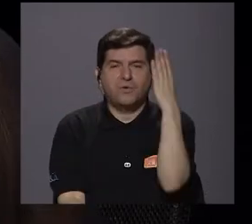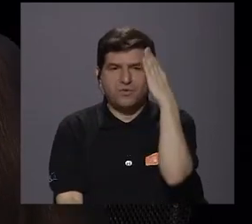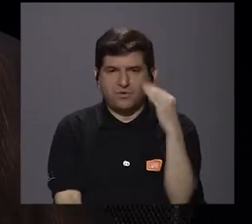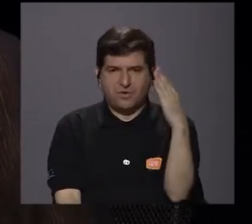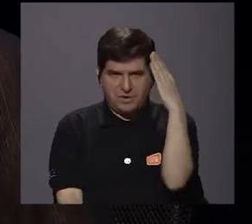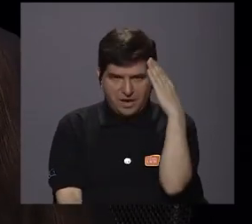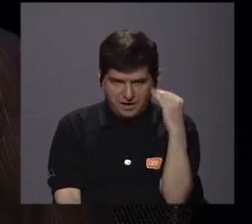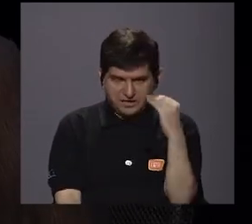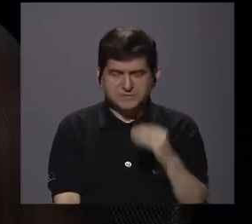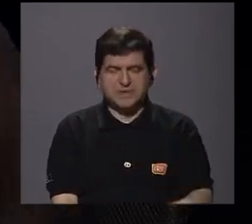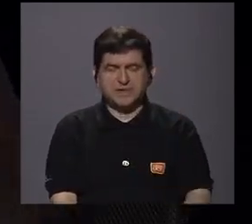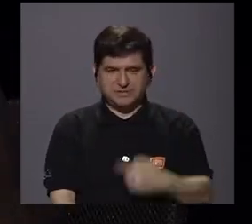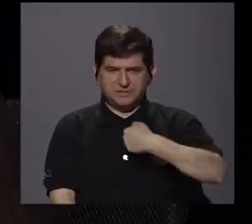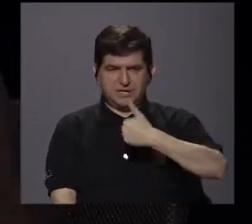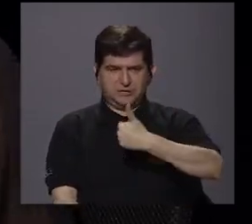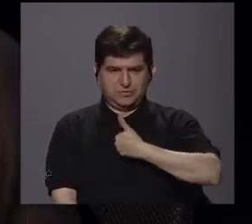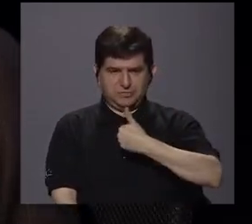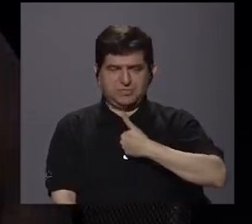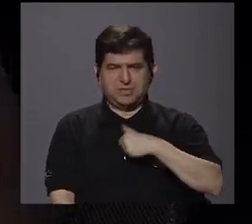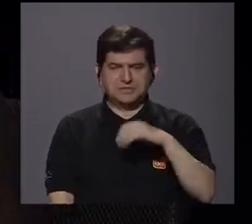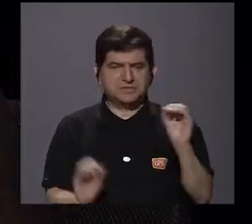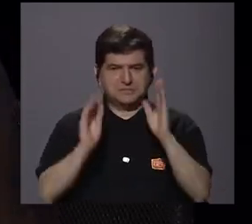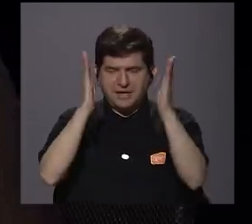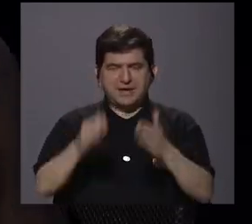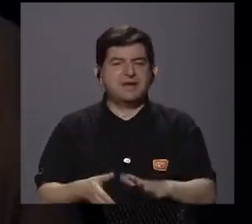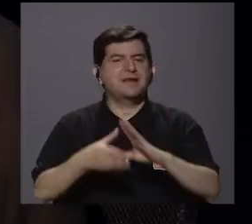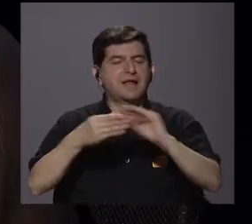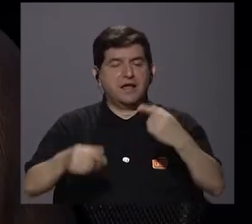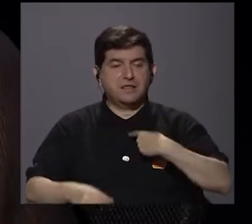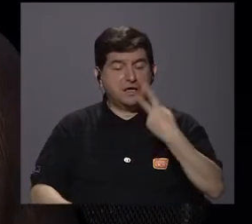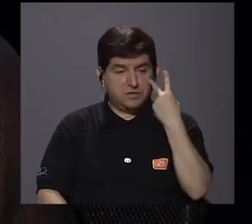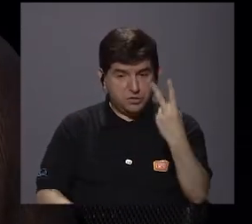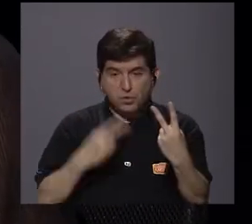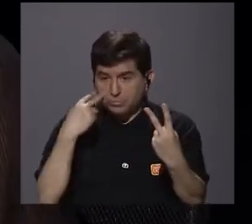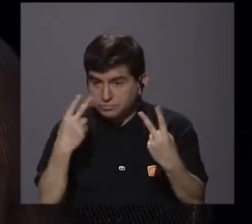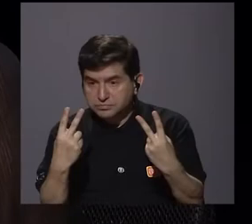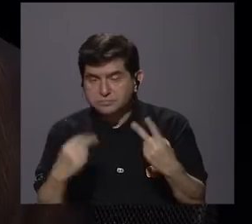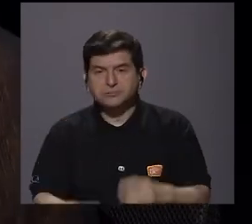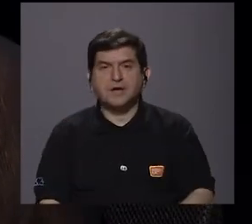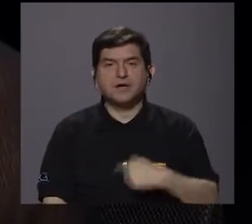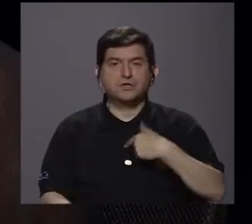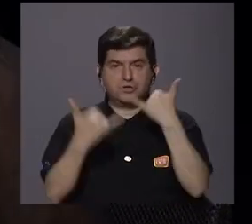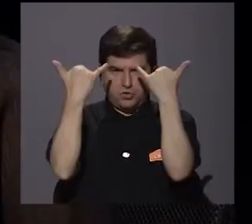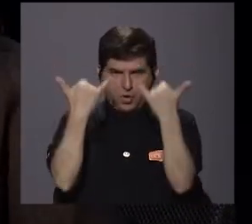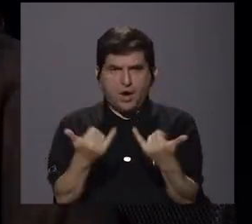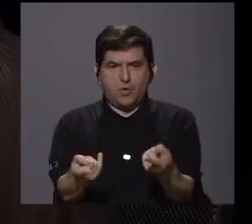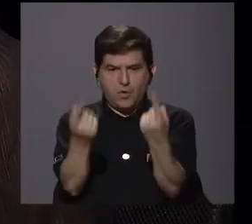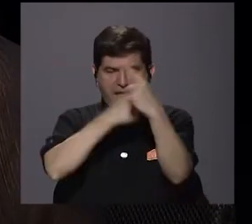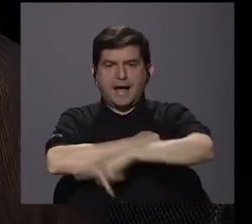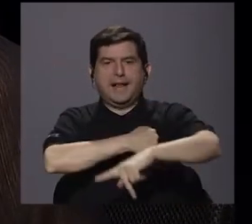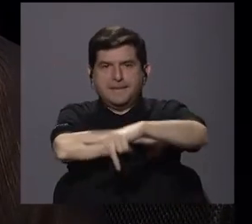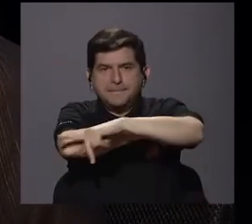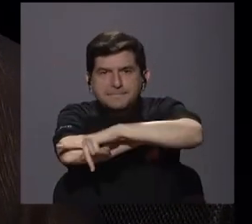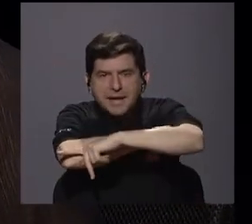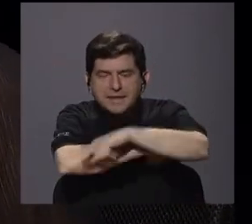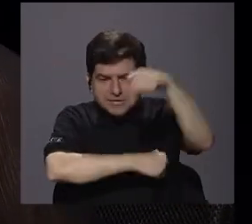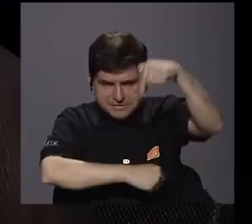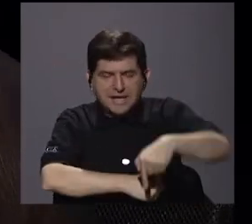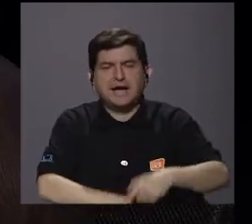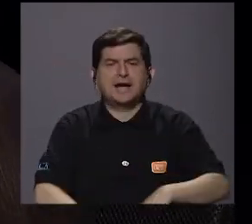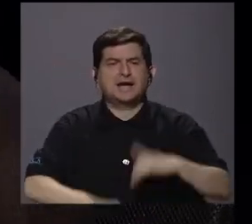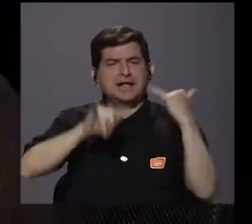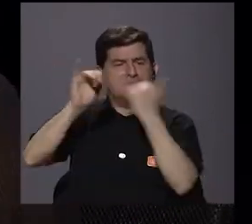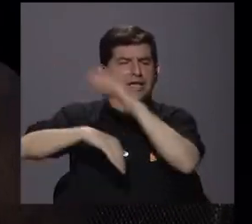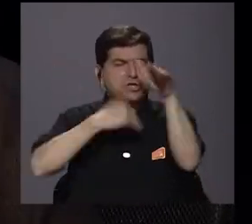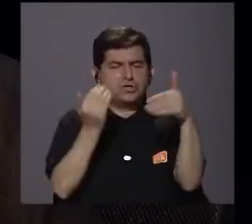una experiencia vivida, que nadie me contó que lo vi, vengo a mi país a